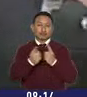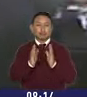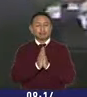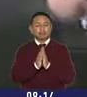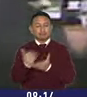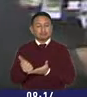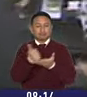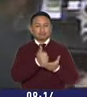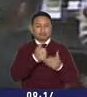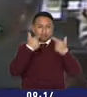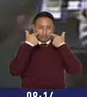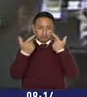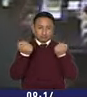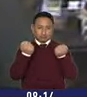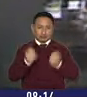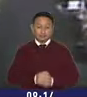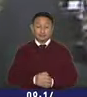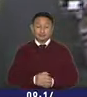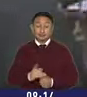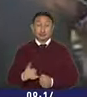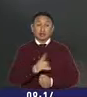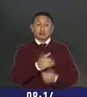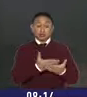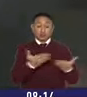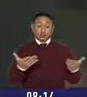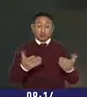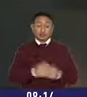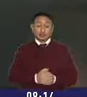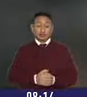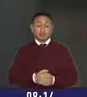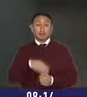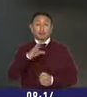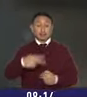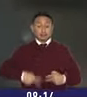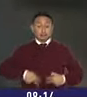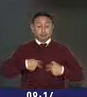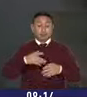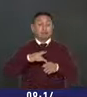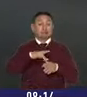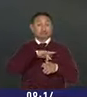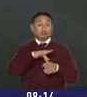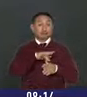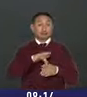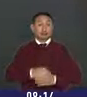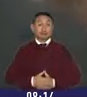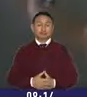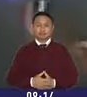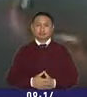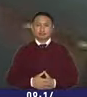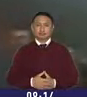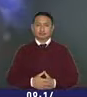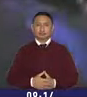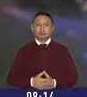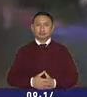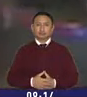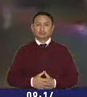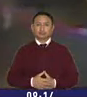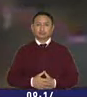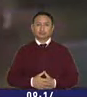control y vigilancia. Pues en juego están sus bienes y, aún más importante, hasta sus vidas.